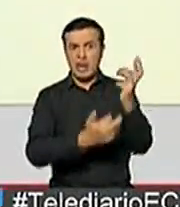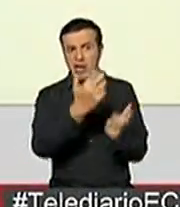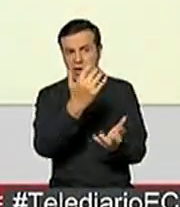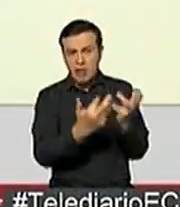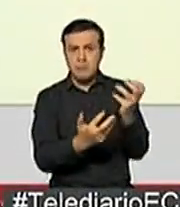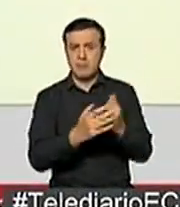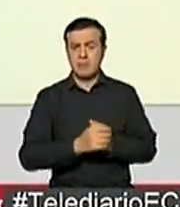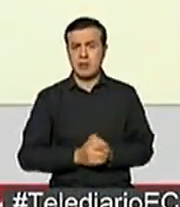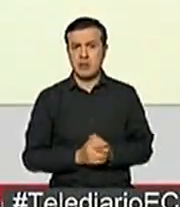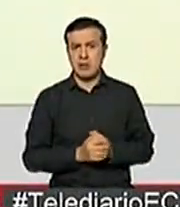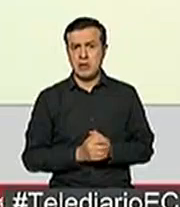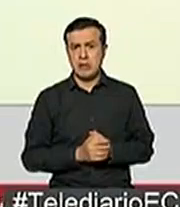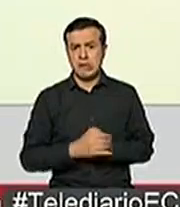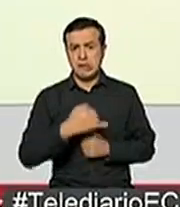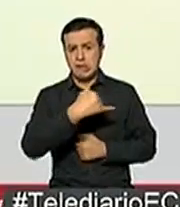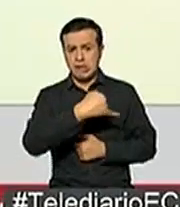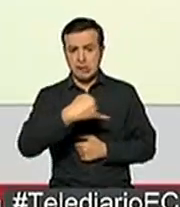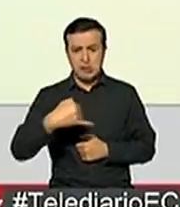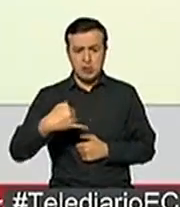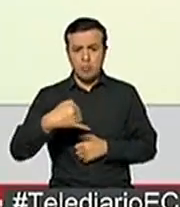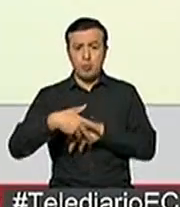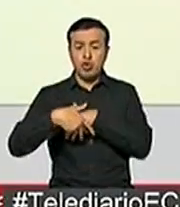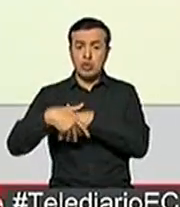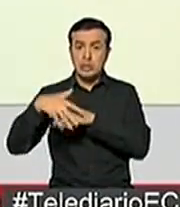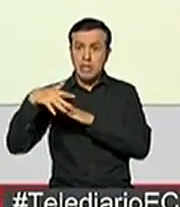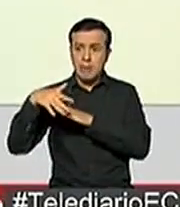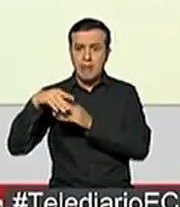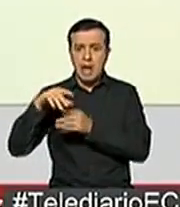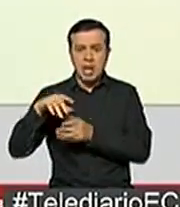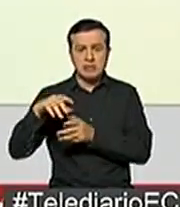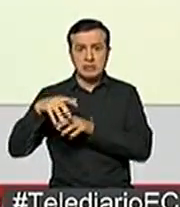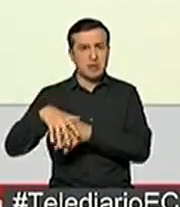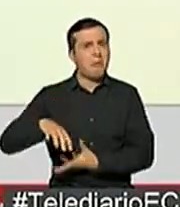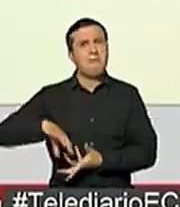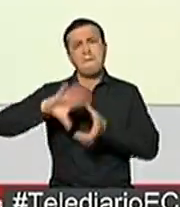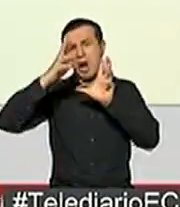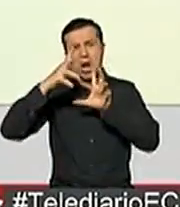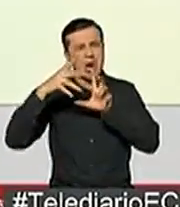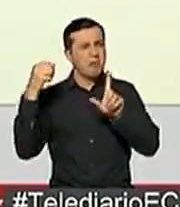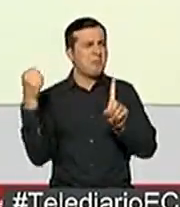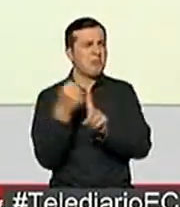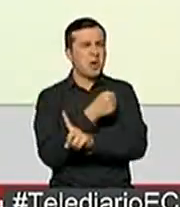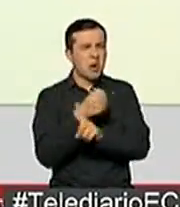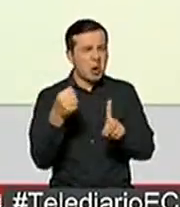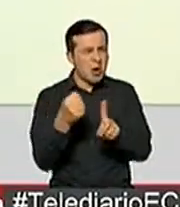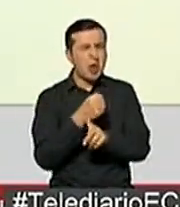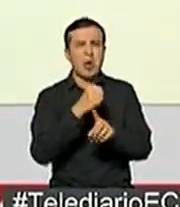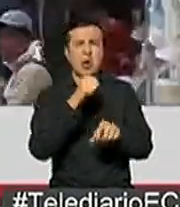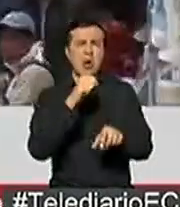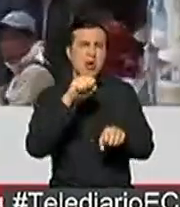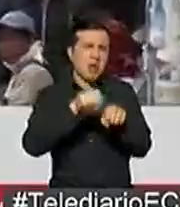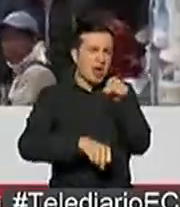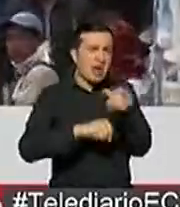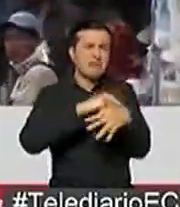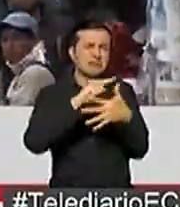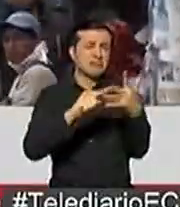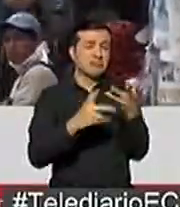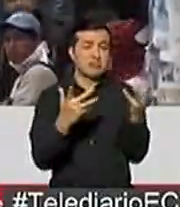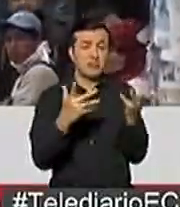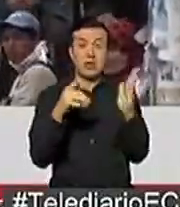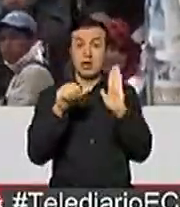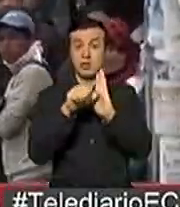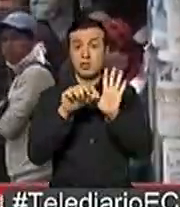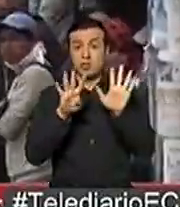rompió esa delgada línea de la protesta pacífica y se cruzó hacia el terreno de la conducta delictiva si bien el artículo